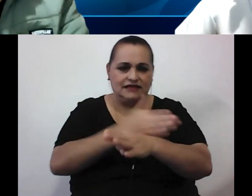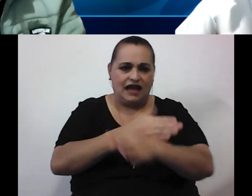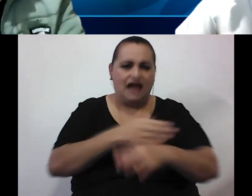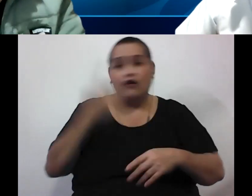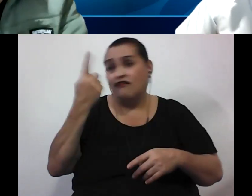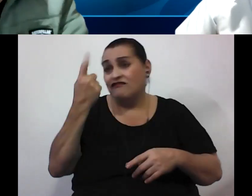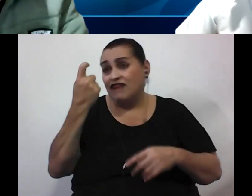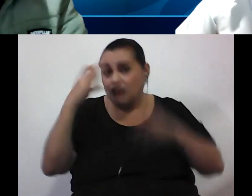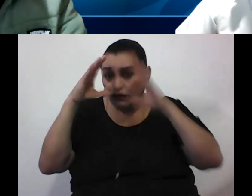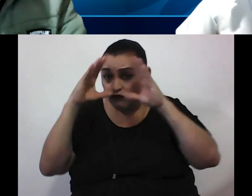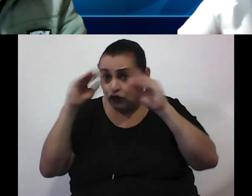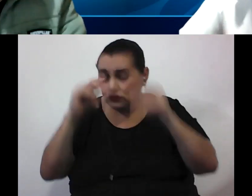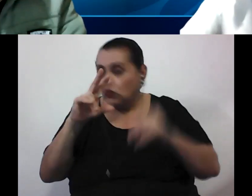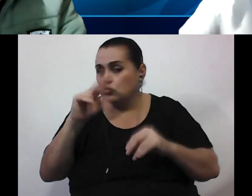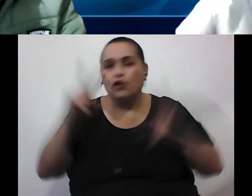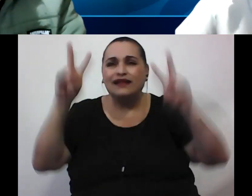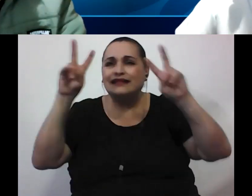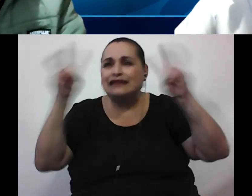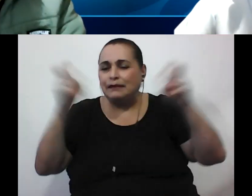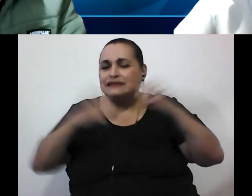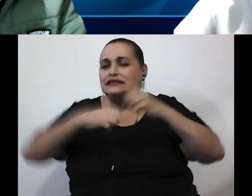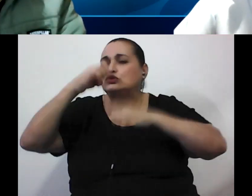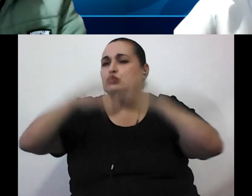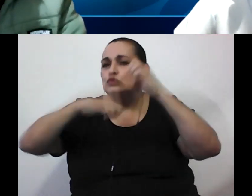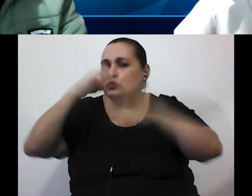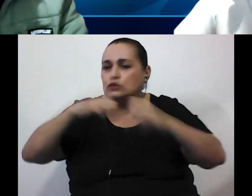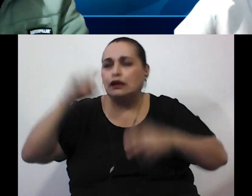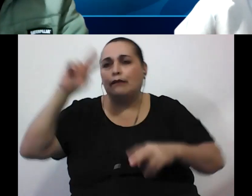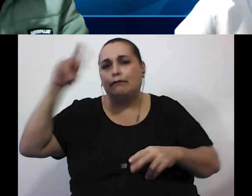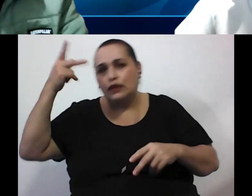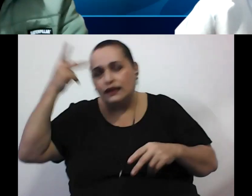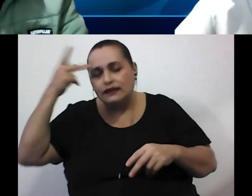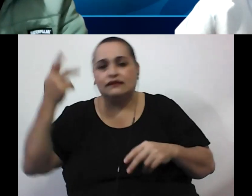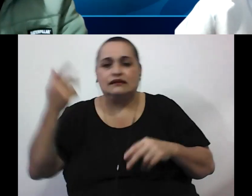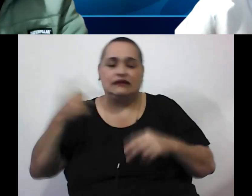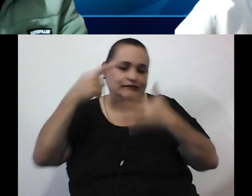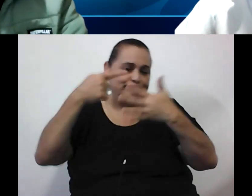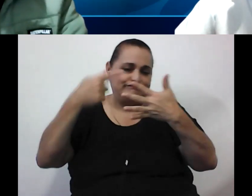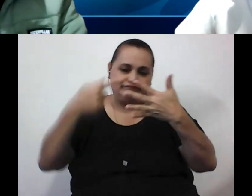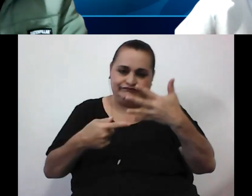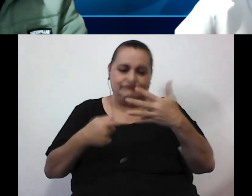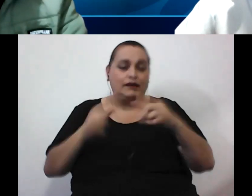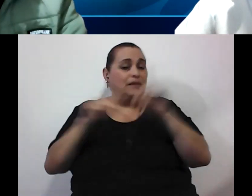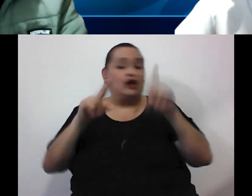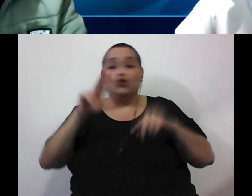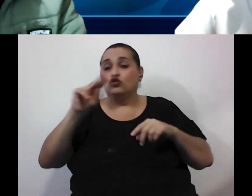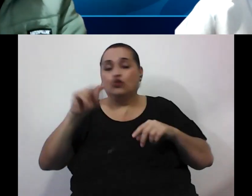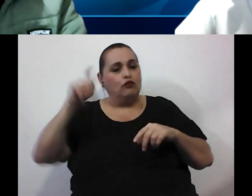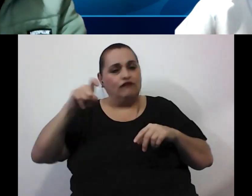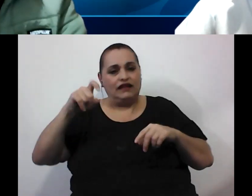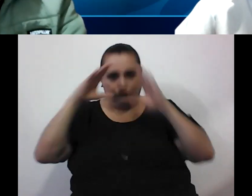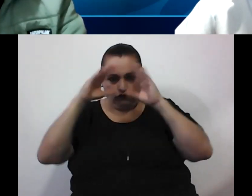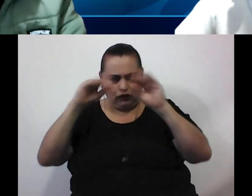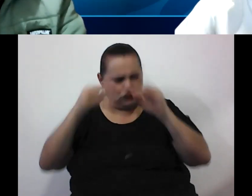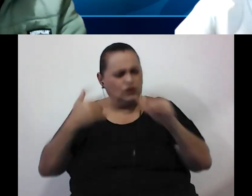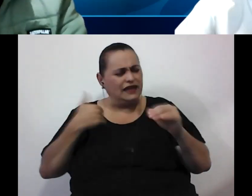información, yo creo que tiene que ver con temas estructurales, políticos, etcétera, pero no es por falta de información, hoy tenemos